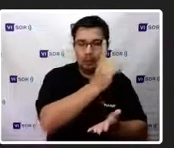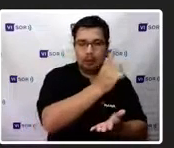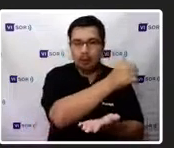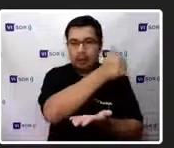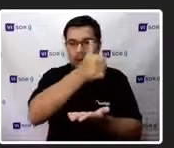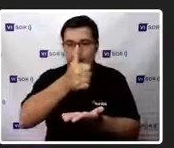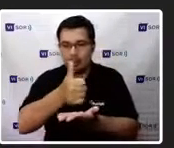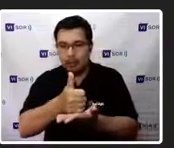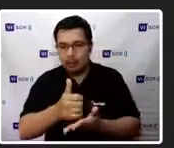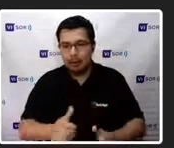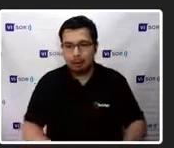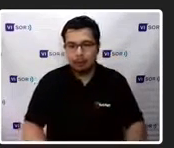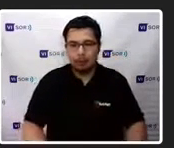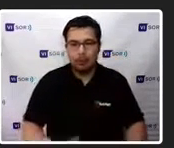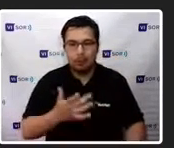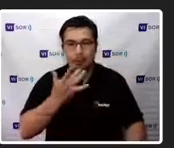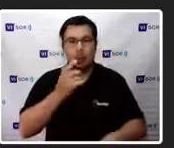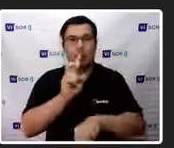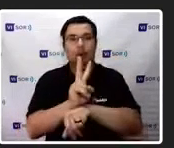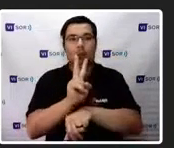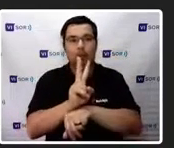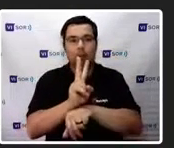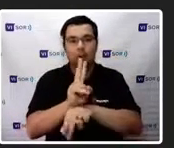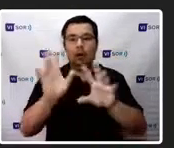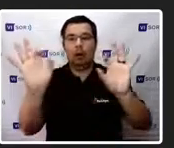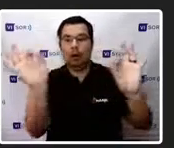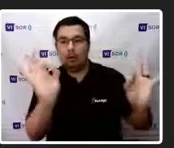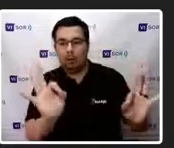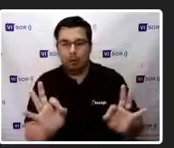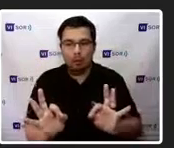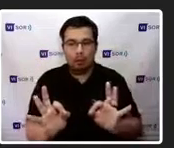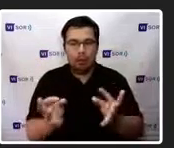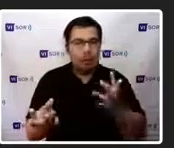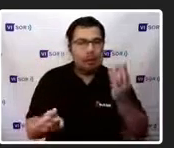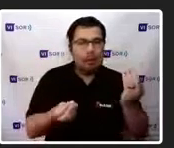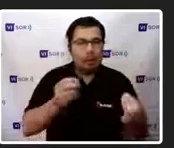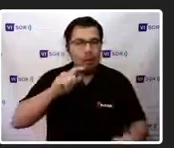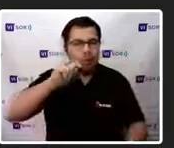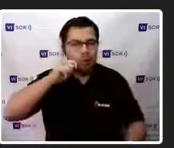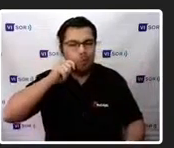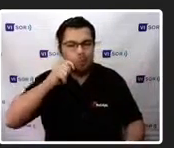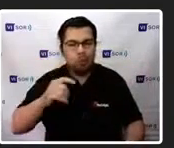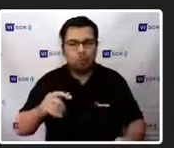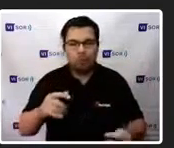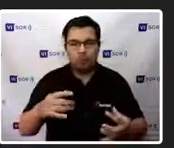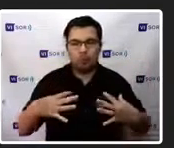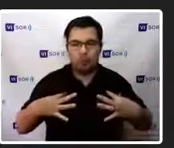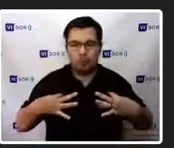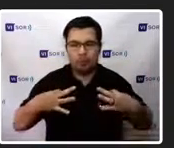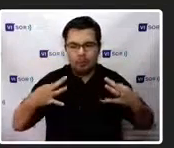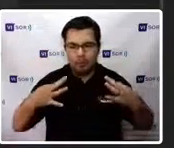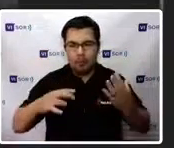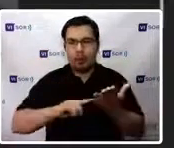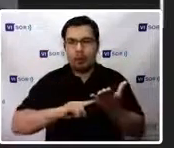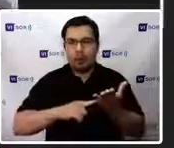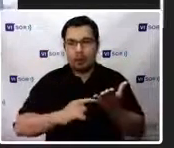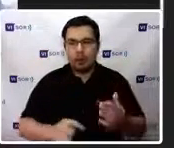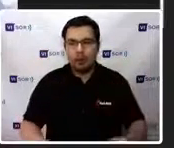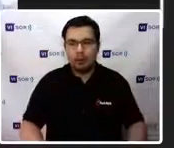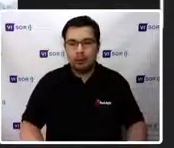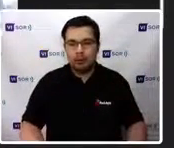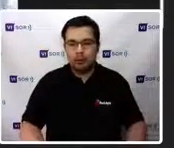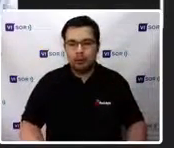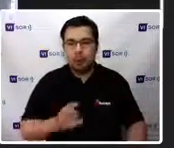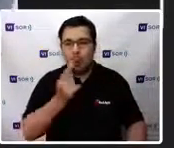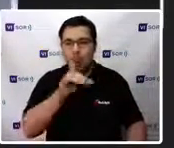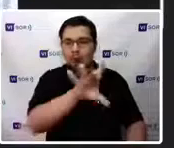como qué es el equipo técnico, digamos, van a especificar ahí qué deberíamos adquirir en cuanto a la vestimenta. Exactamente,